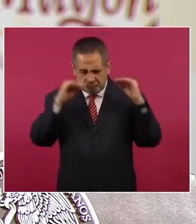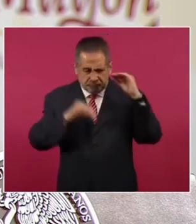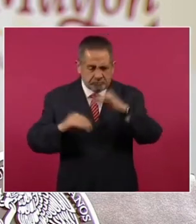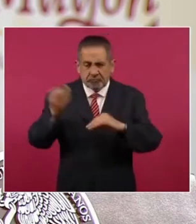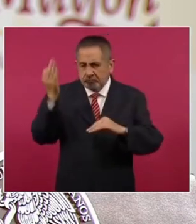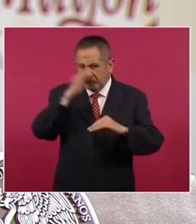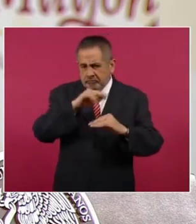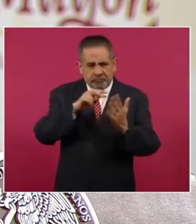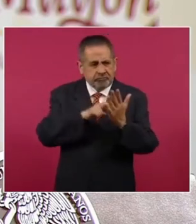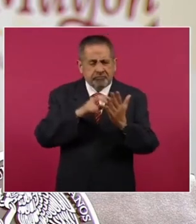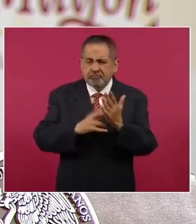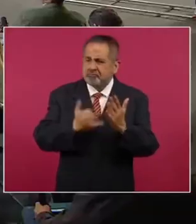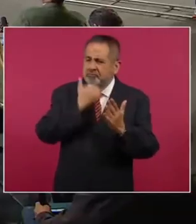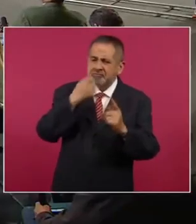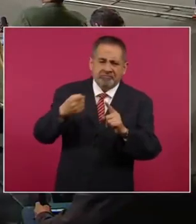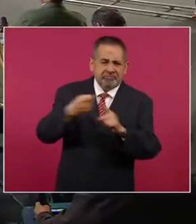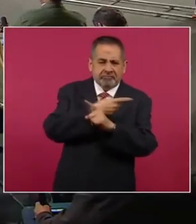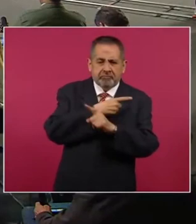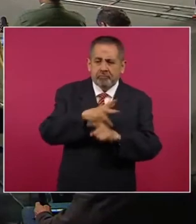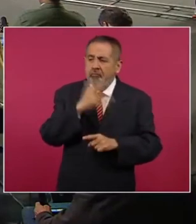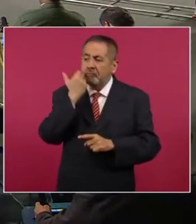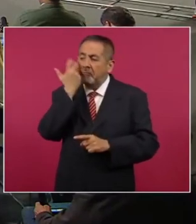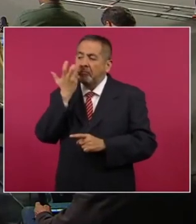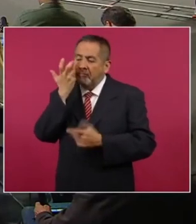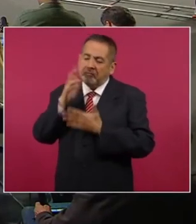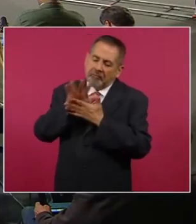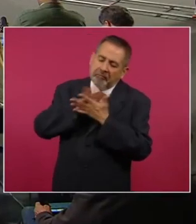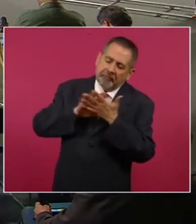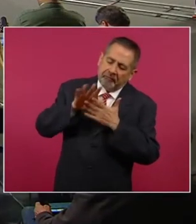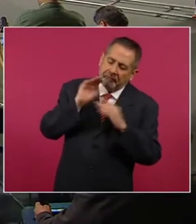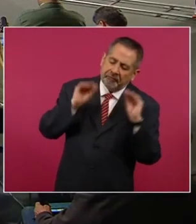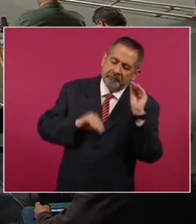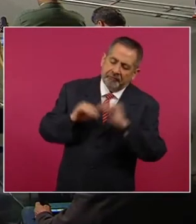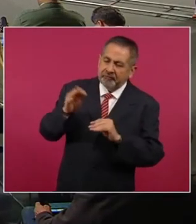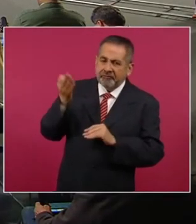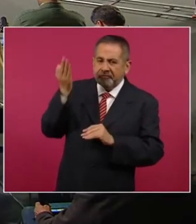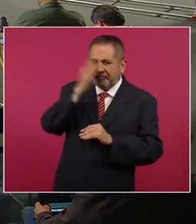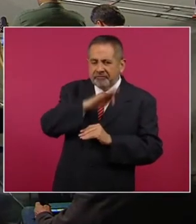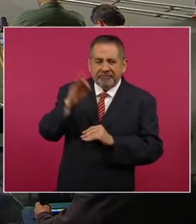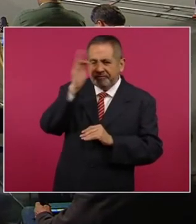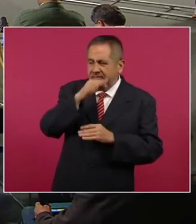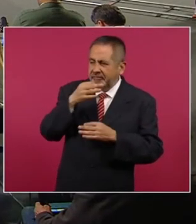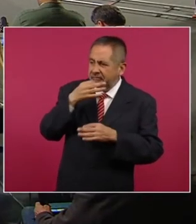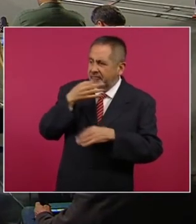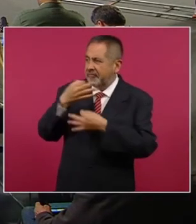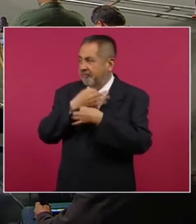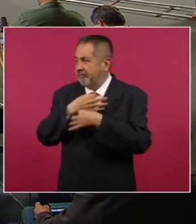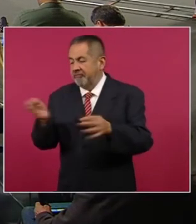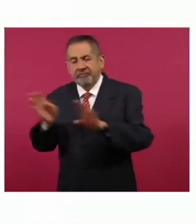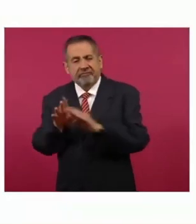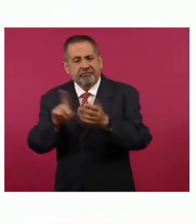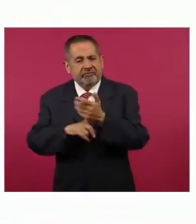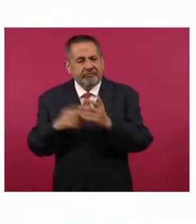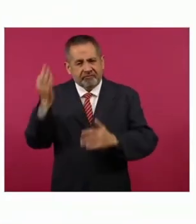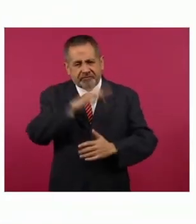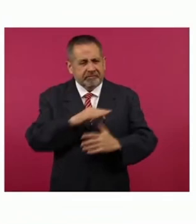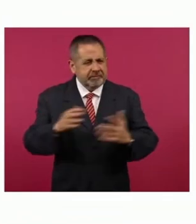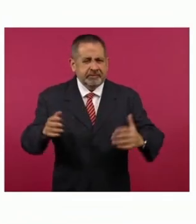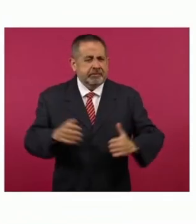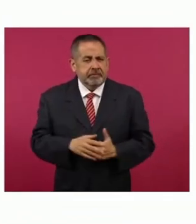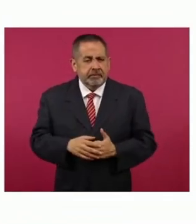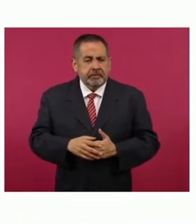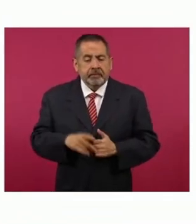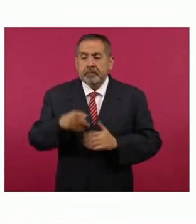imprecisos o mal interpretados, por falsar declaraciones, por omitir información